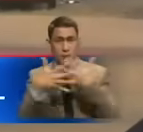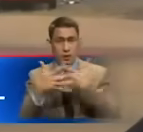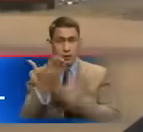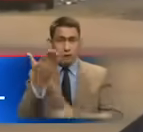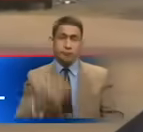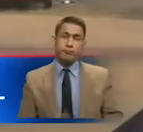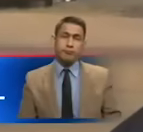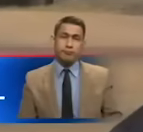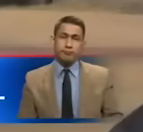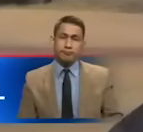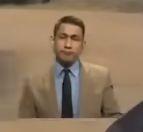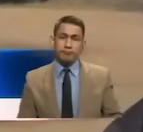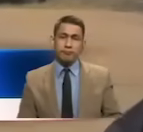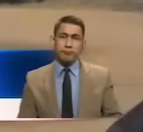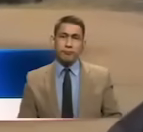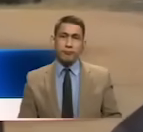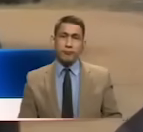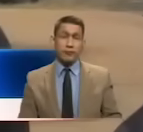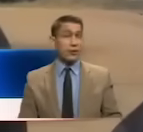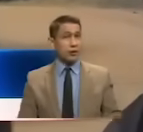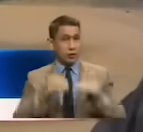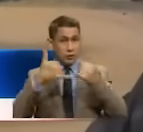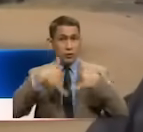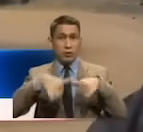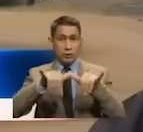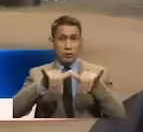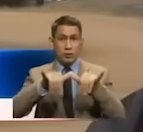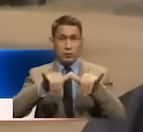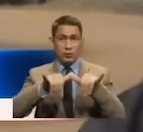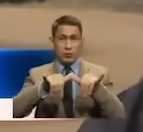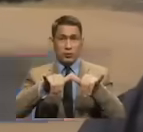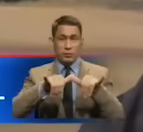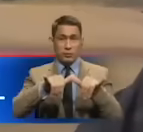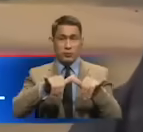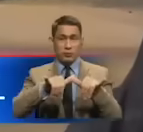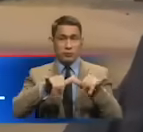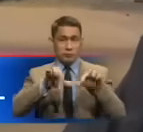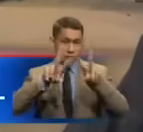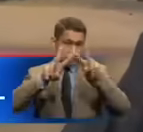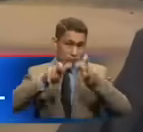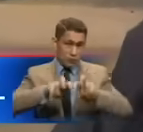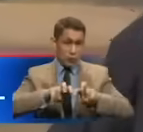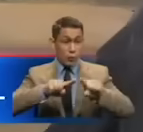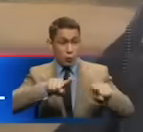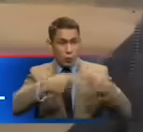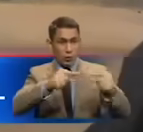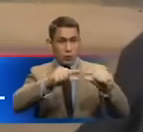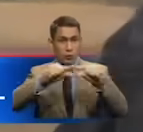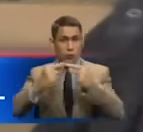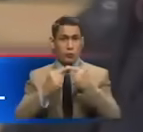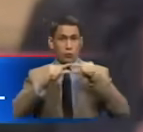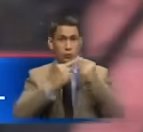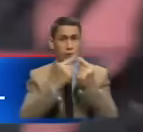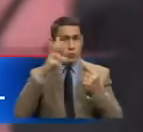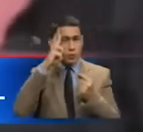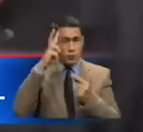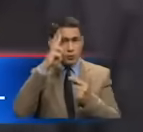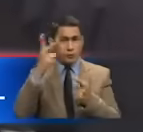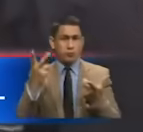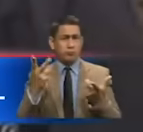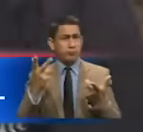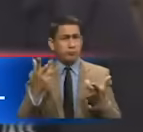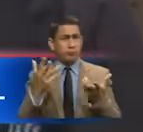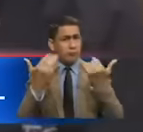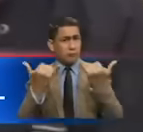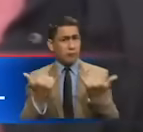Continuamos en la lucha constante y permanente en contra de los eventos delictivos. han llegado a sitios que son difíciles